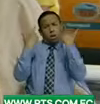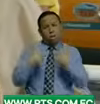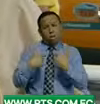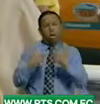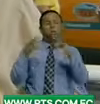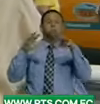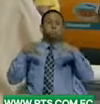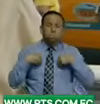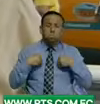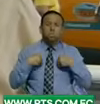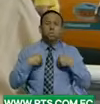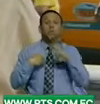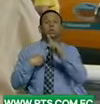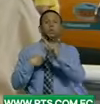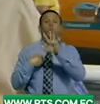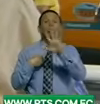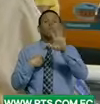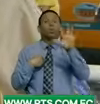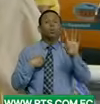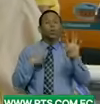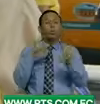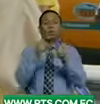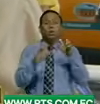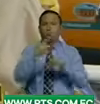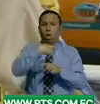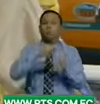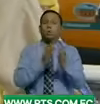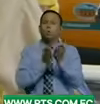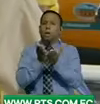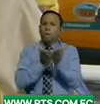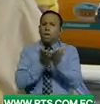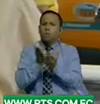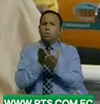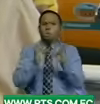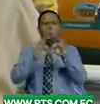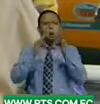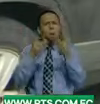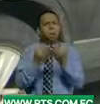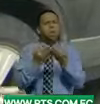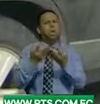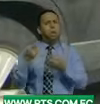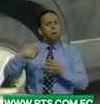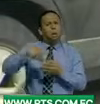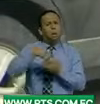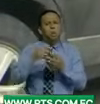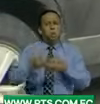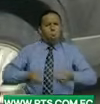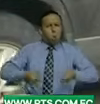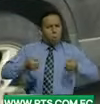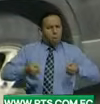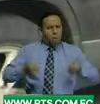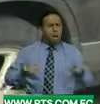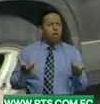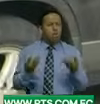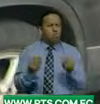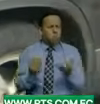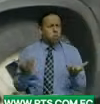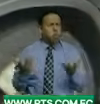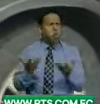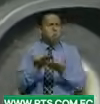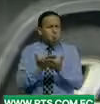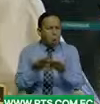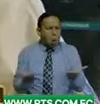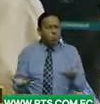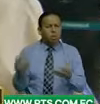154 personas que han solicitado el servicio, que son familias de carácter masivo, que trasladan menaje, que trasladan maletas, que